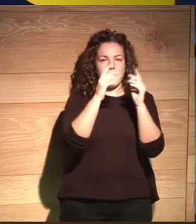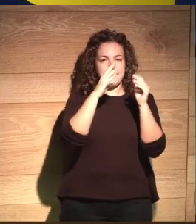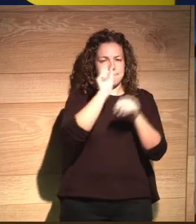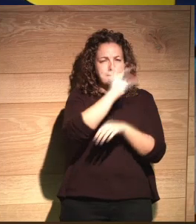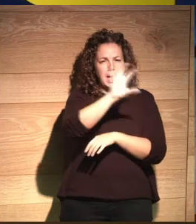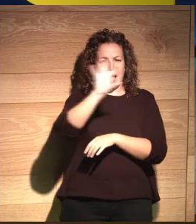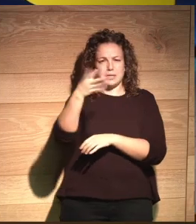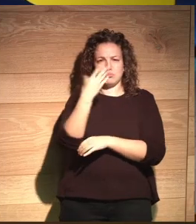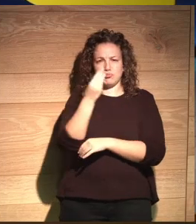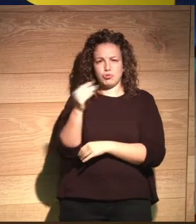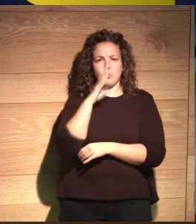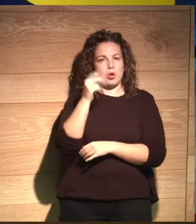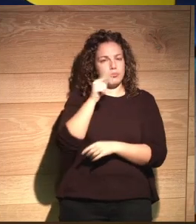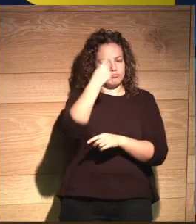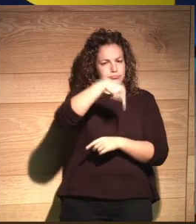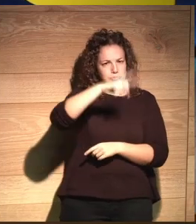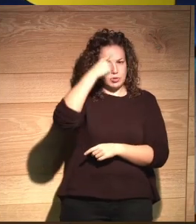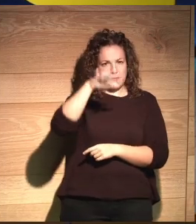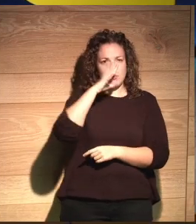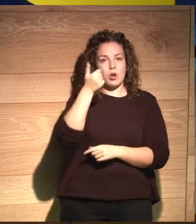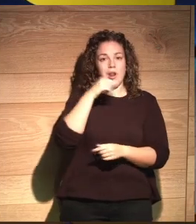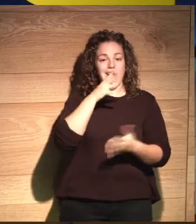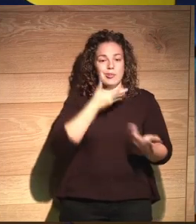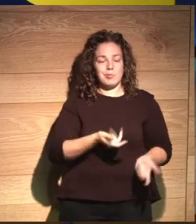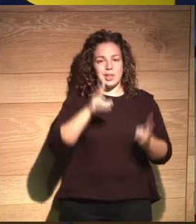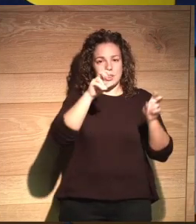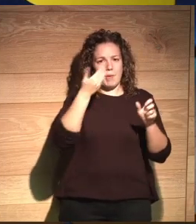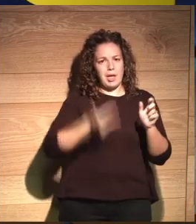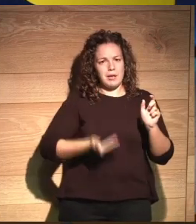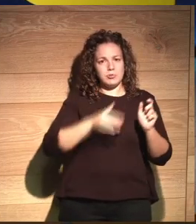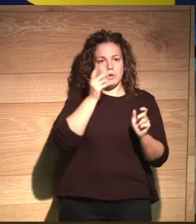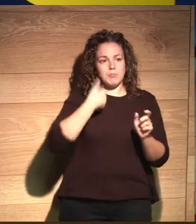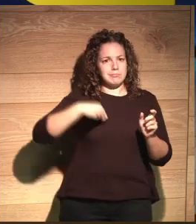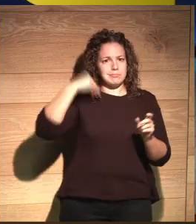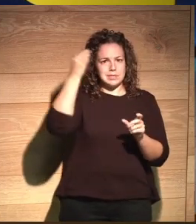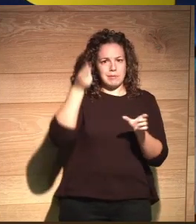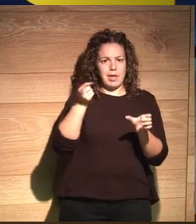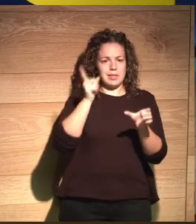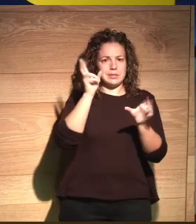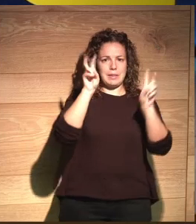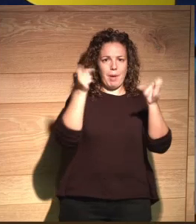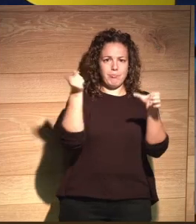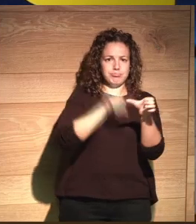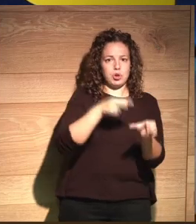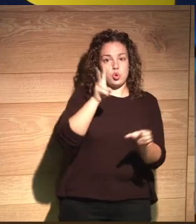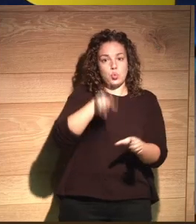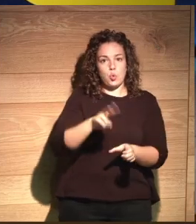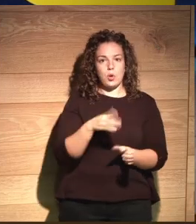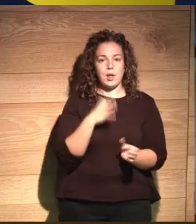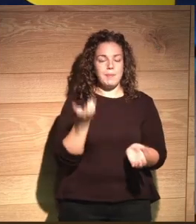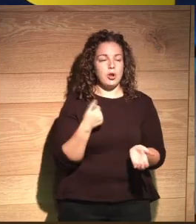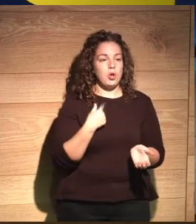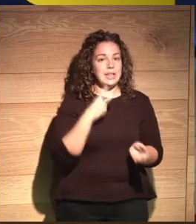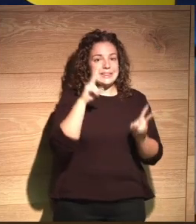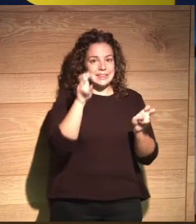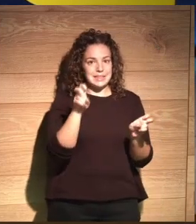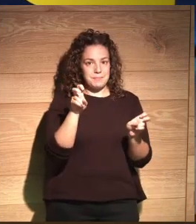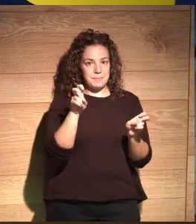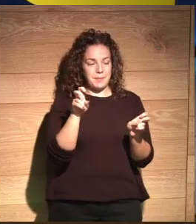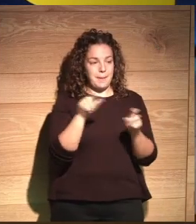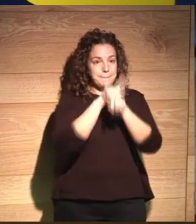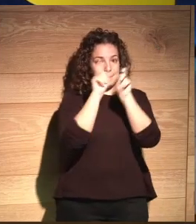saben es un gran tema hoy en día yo nunca pensé que iba a estar involucrada con ese tema pero la la cuestión es